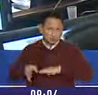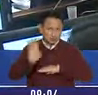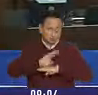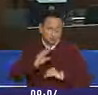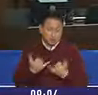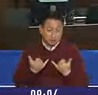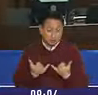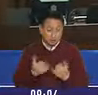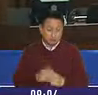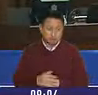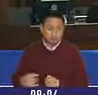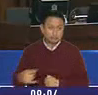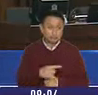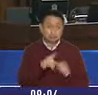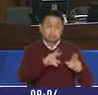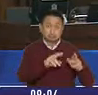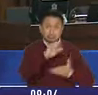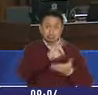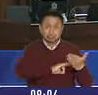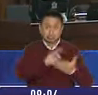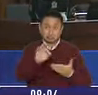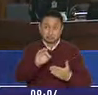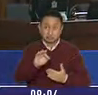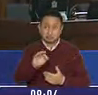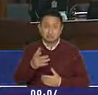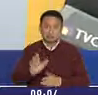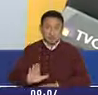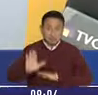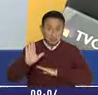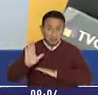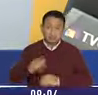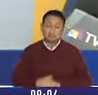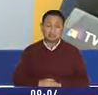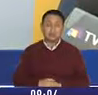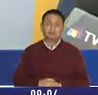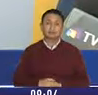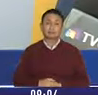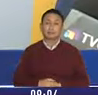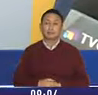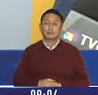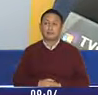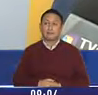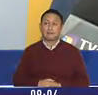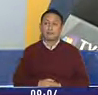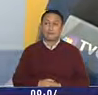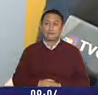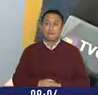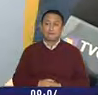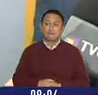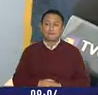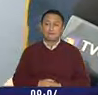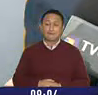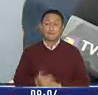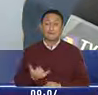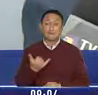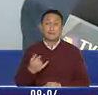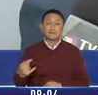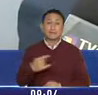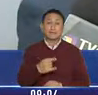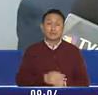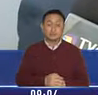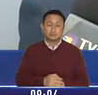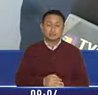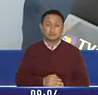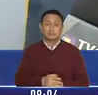la fecha no se ha dado paso al acto de posesión. Esta acción de protección lo que pretendía era evitar la